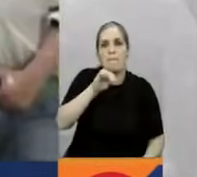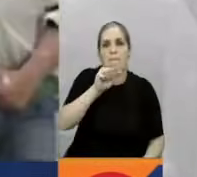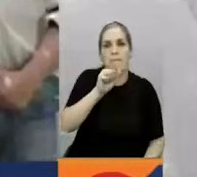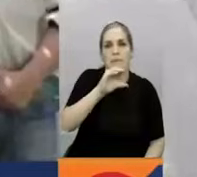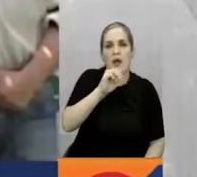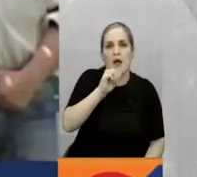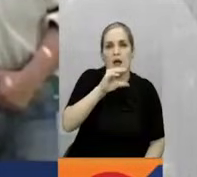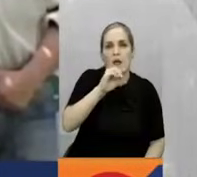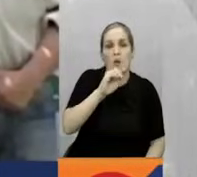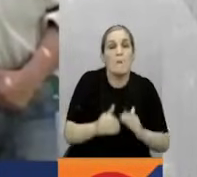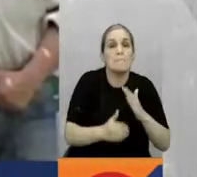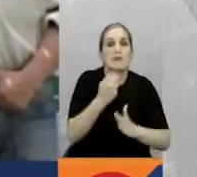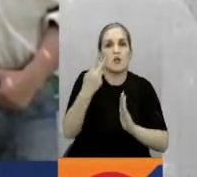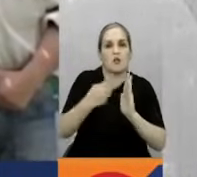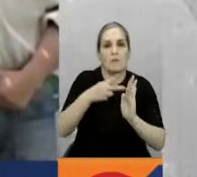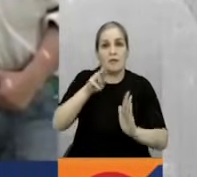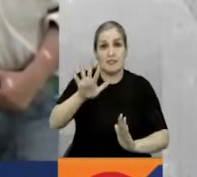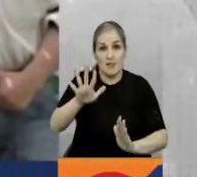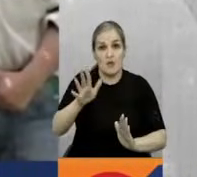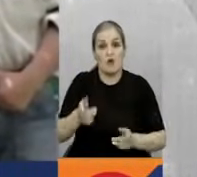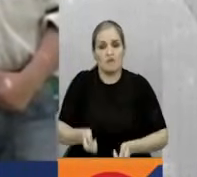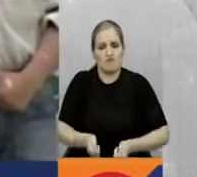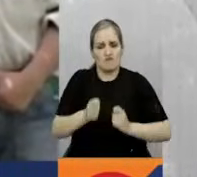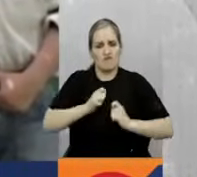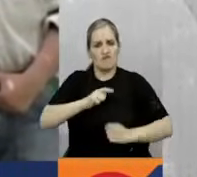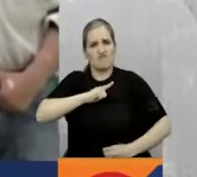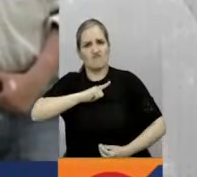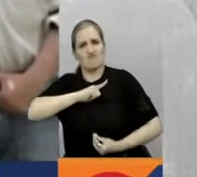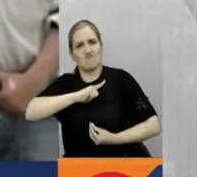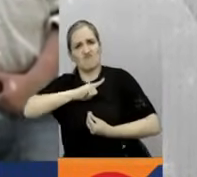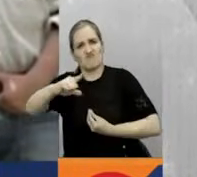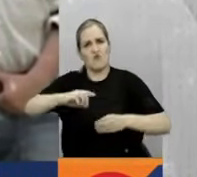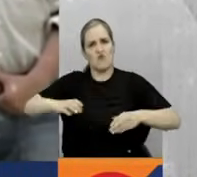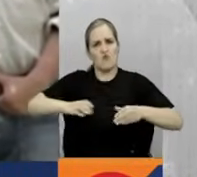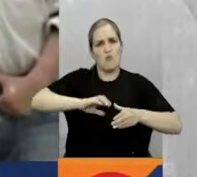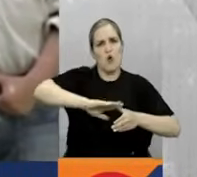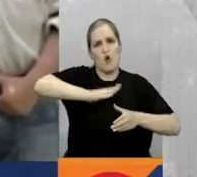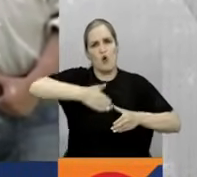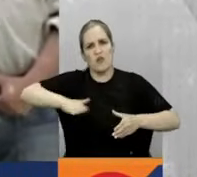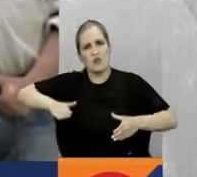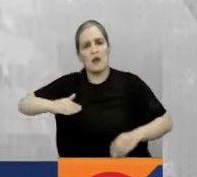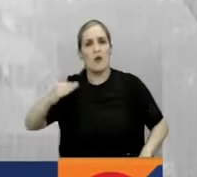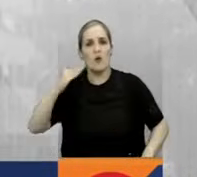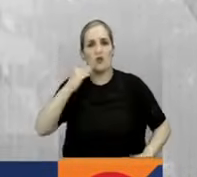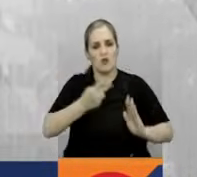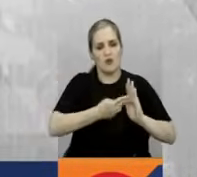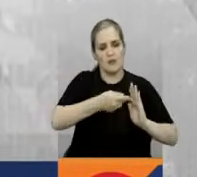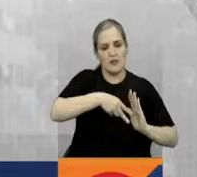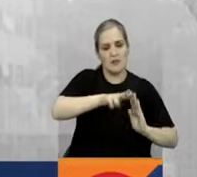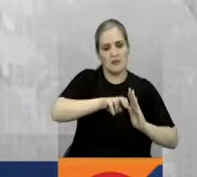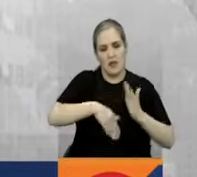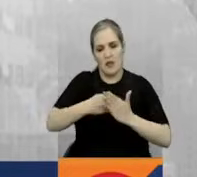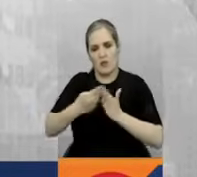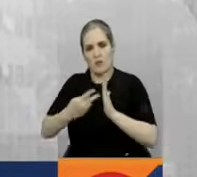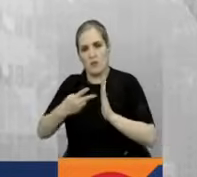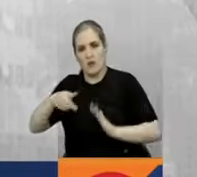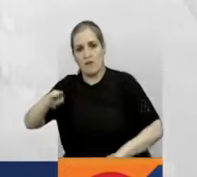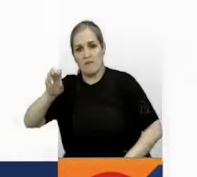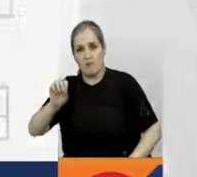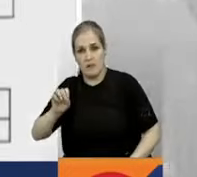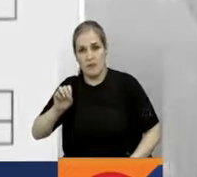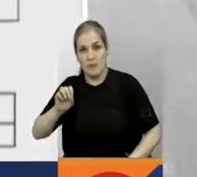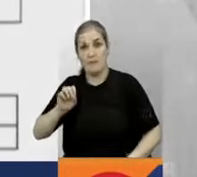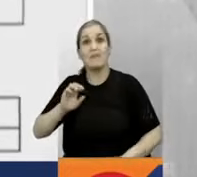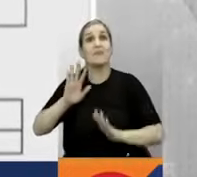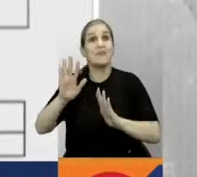y luego de asumir la dirección de La Cordillera entre los años 2017 y 2020. A mediados del 2020,